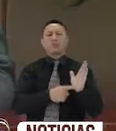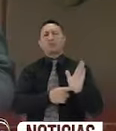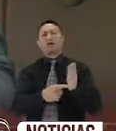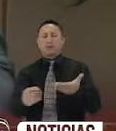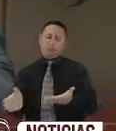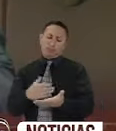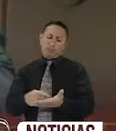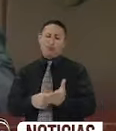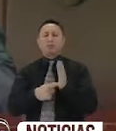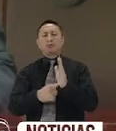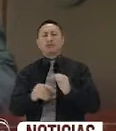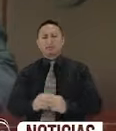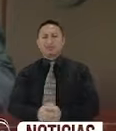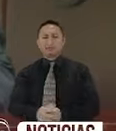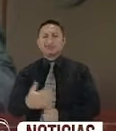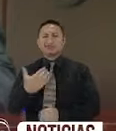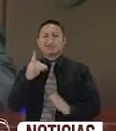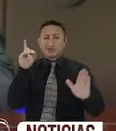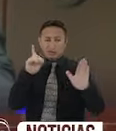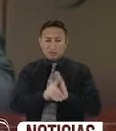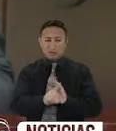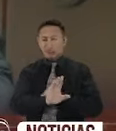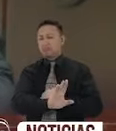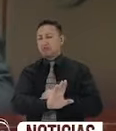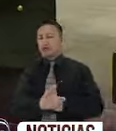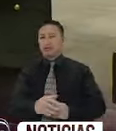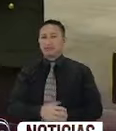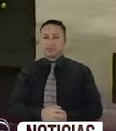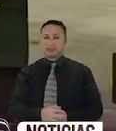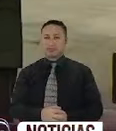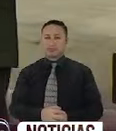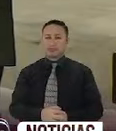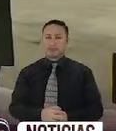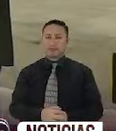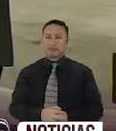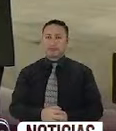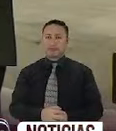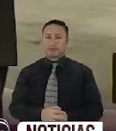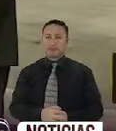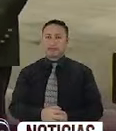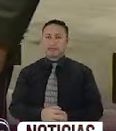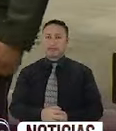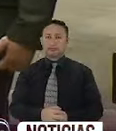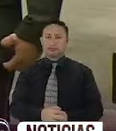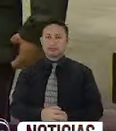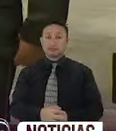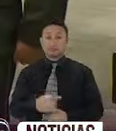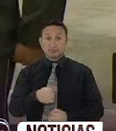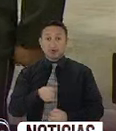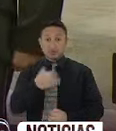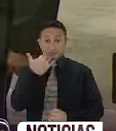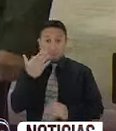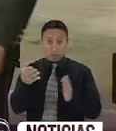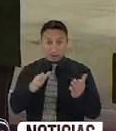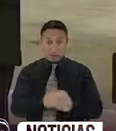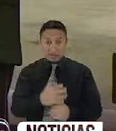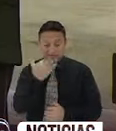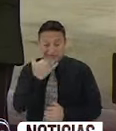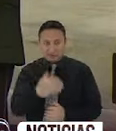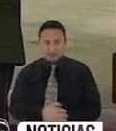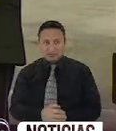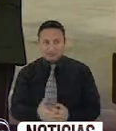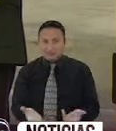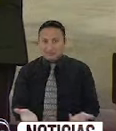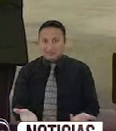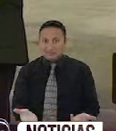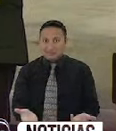las acusaciones levantadas en su contra. A mí no me causa risa las muertes. No